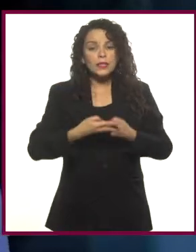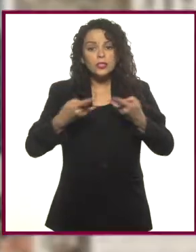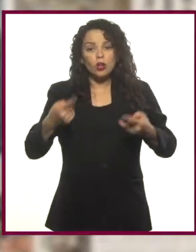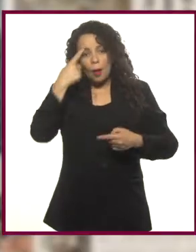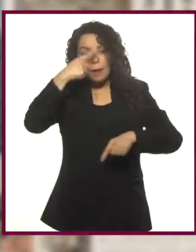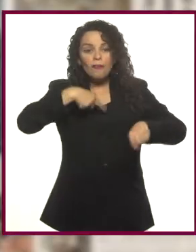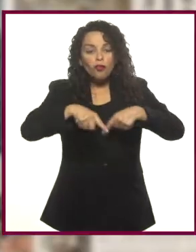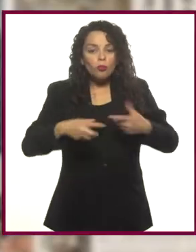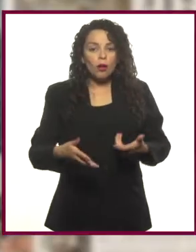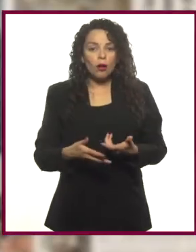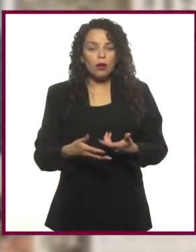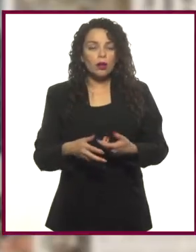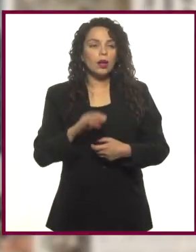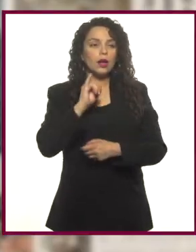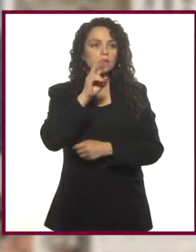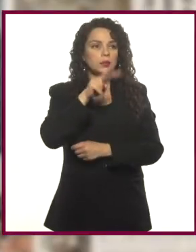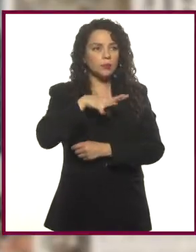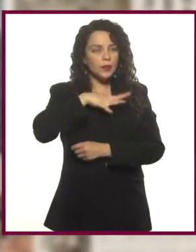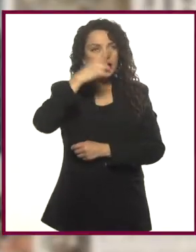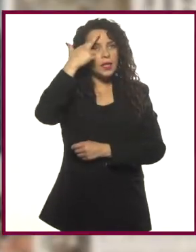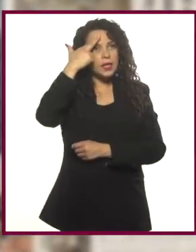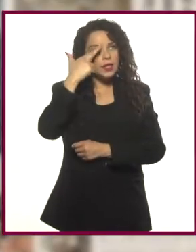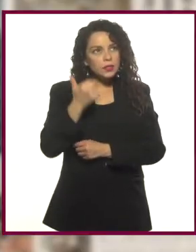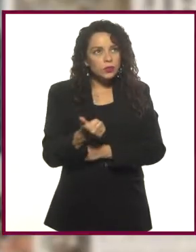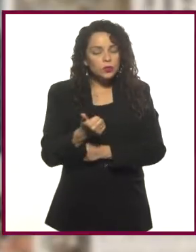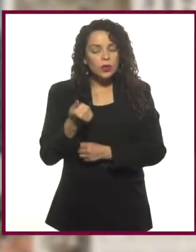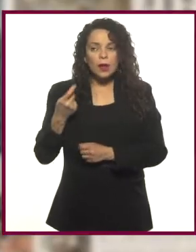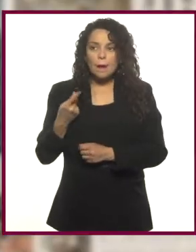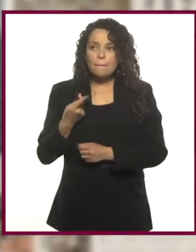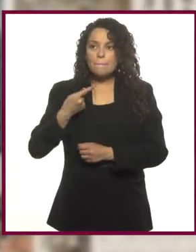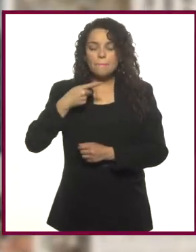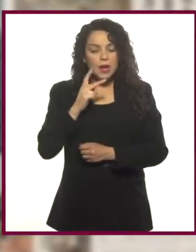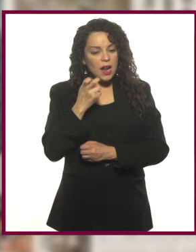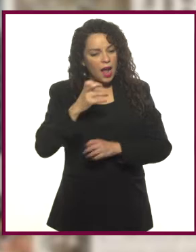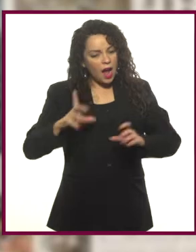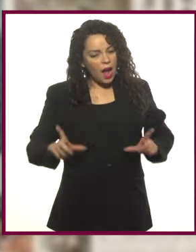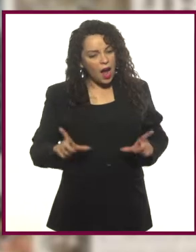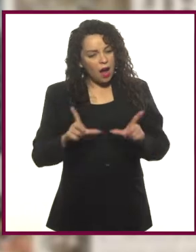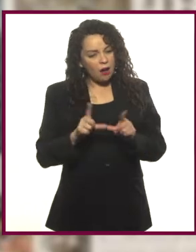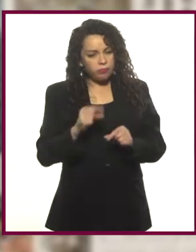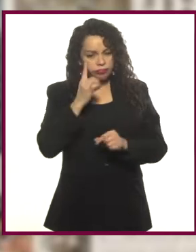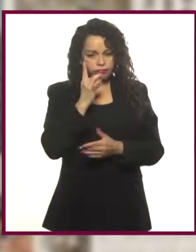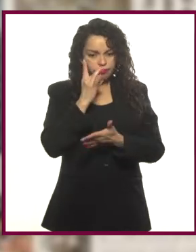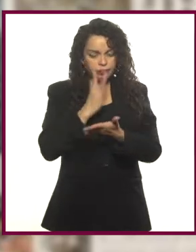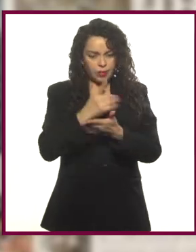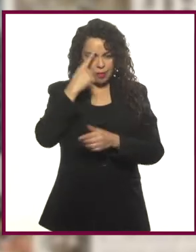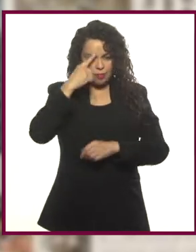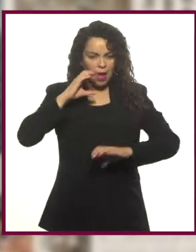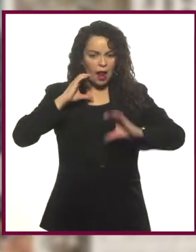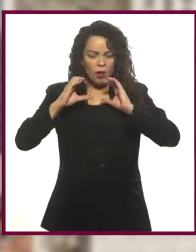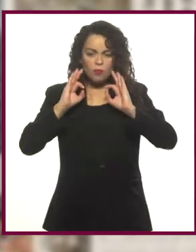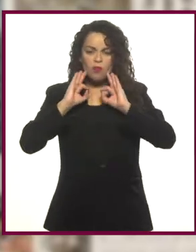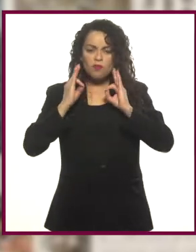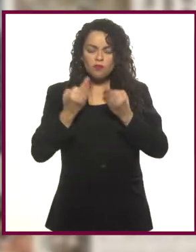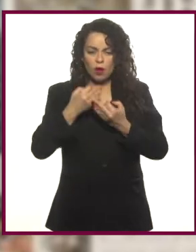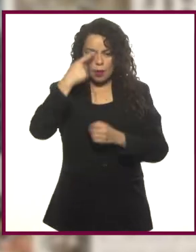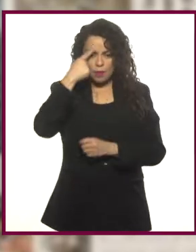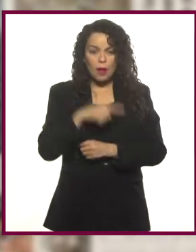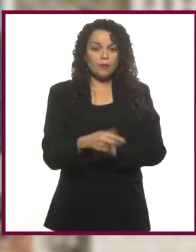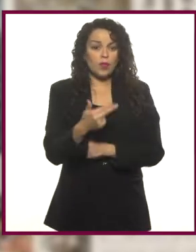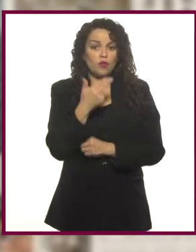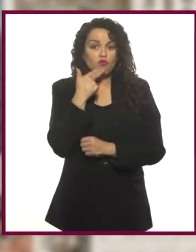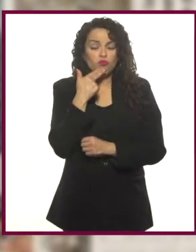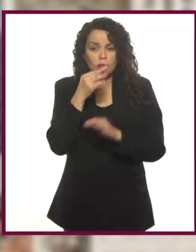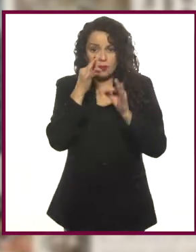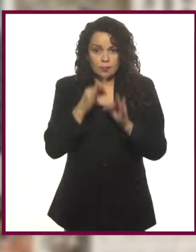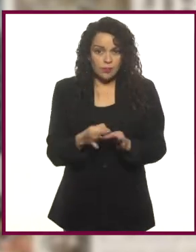historia. Creo que tienes razón. Pero entonces, esto de la síntesis no solo aplica para formas de comunicación que